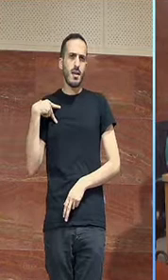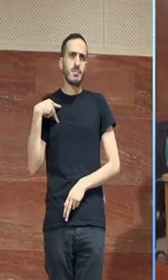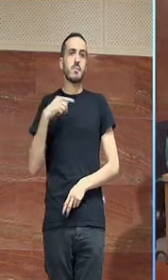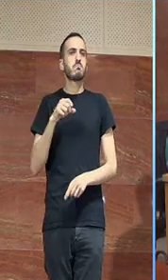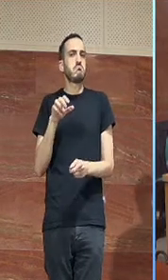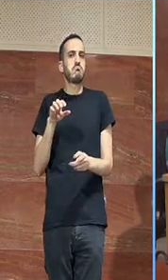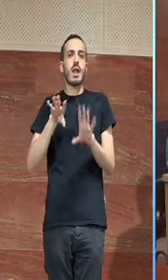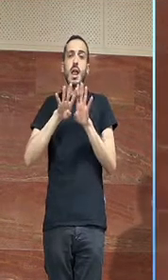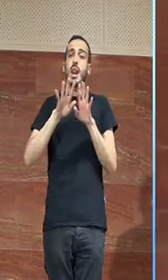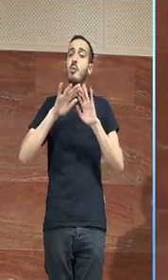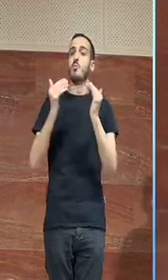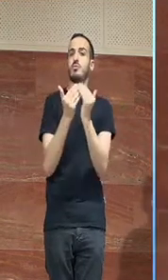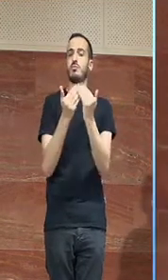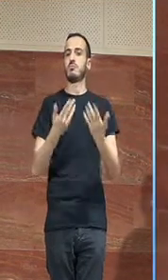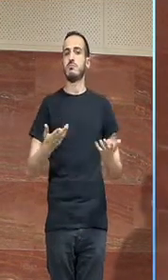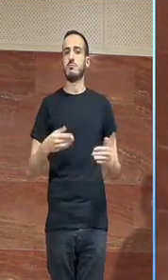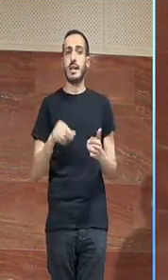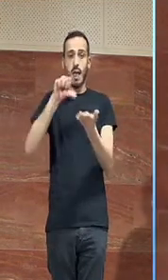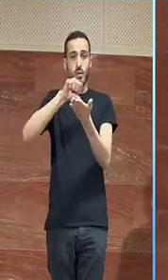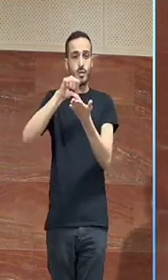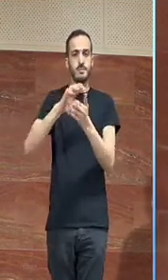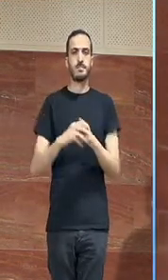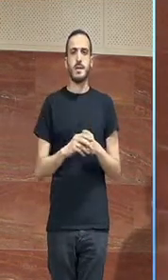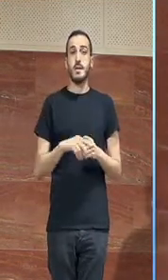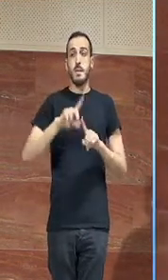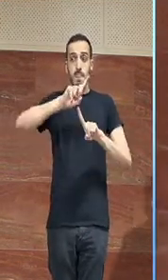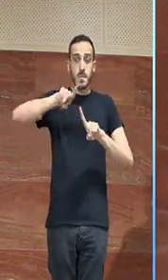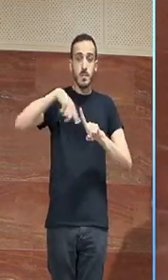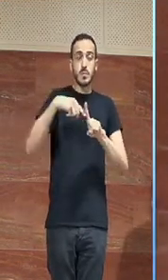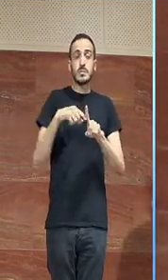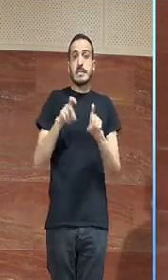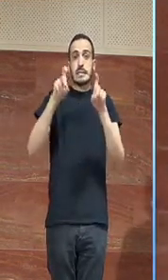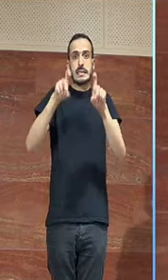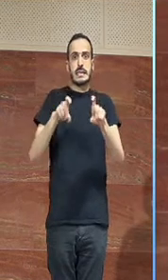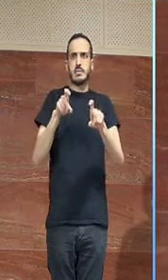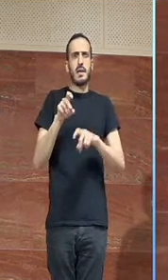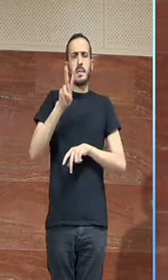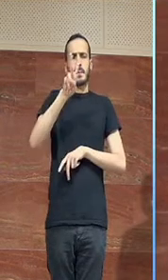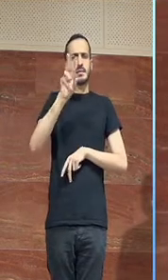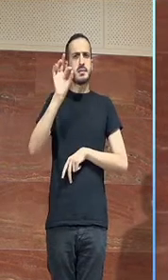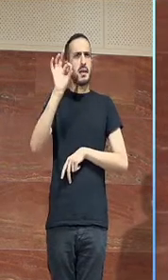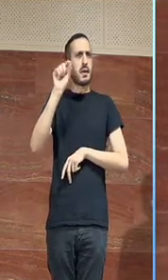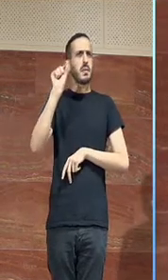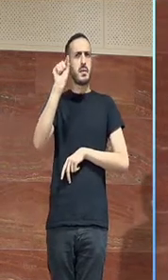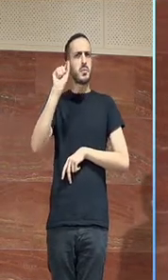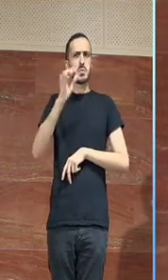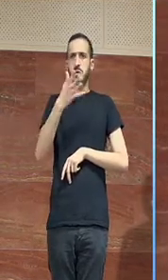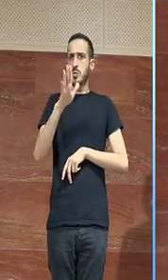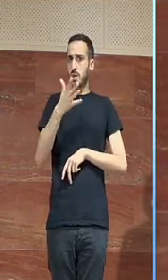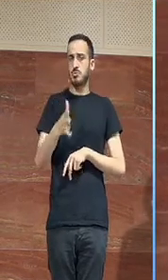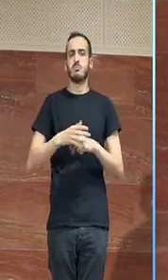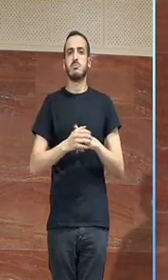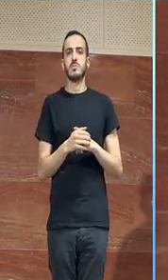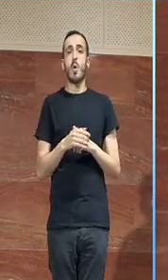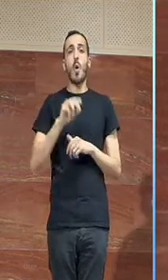En tercer lugar, bueno, primero tendremos un breve descanso de 20 minutos, un cuarto de hora, y en tercer